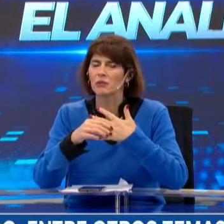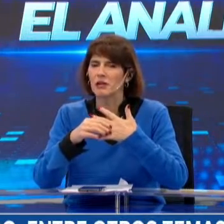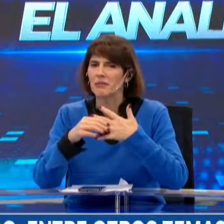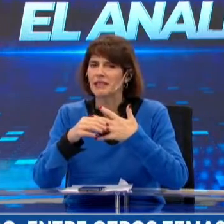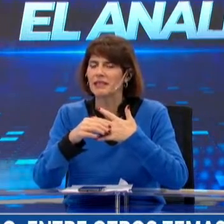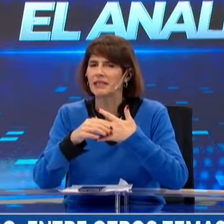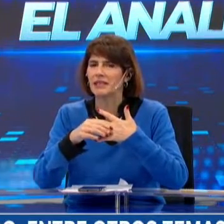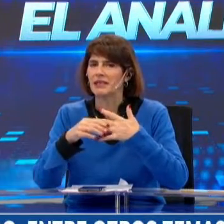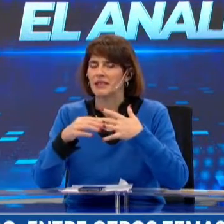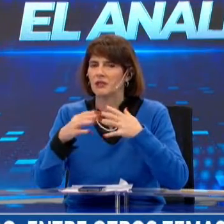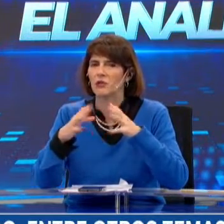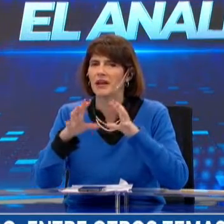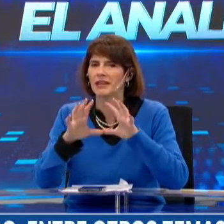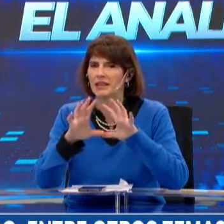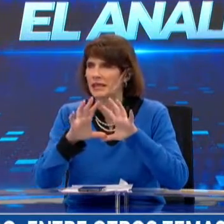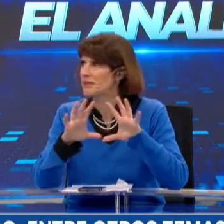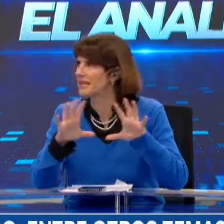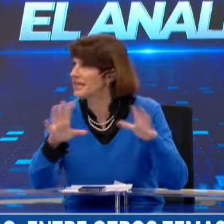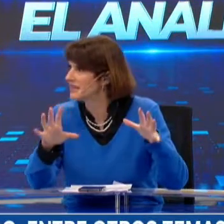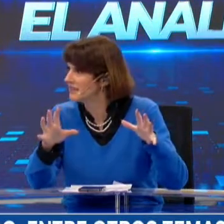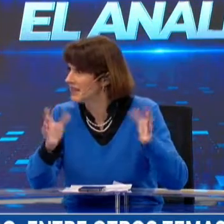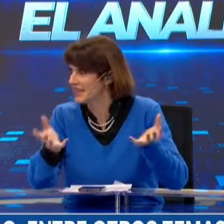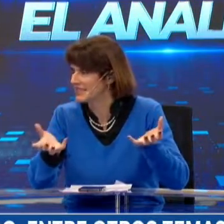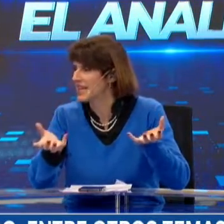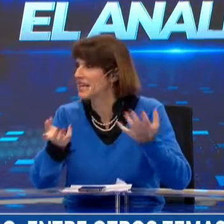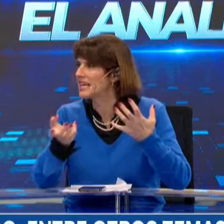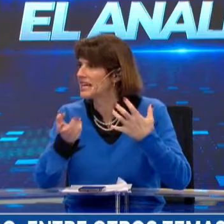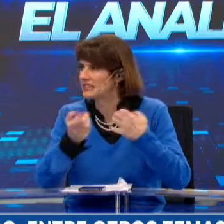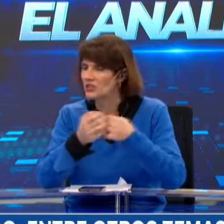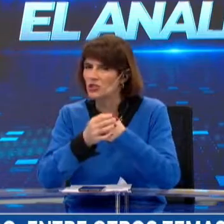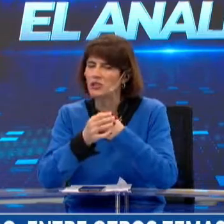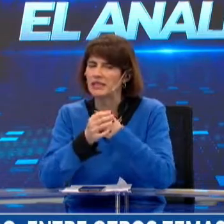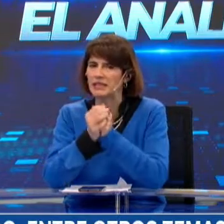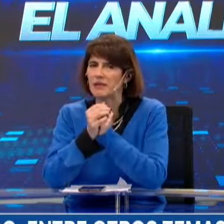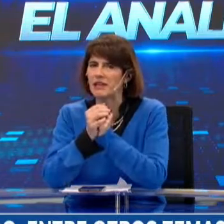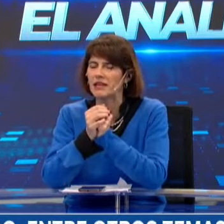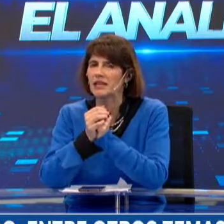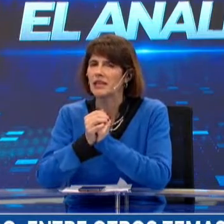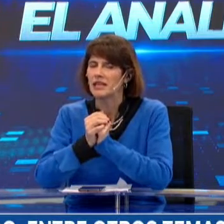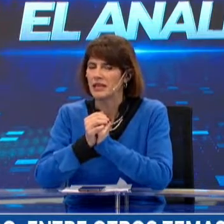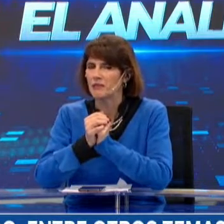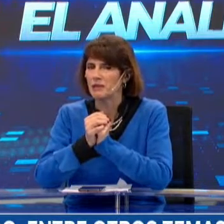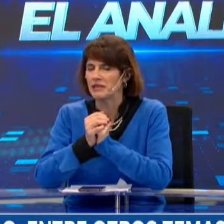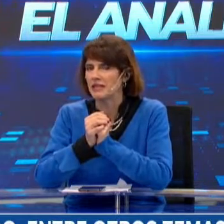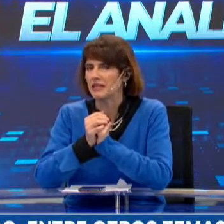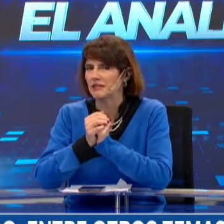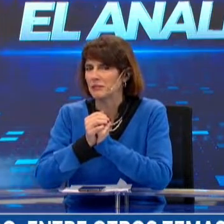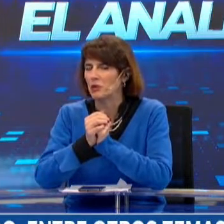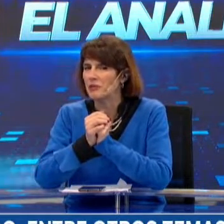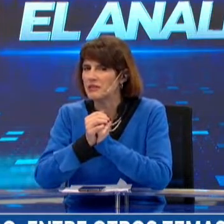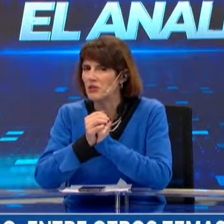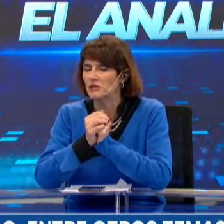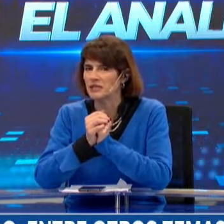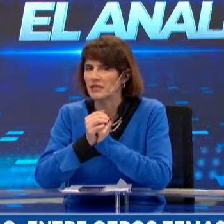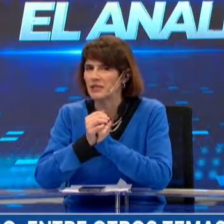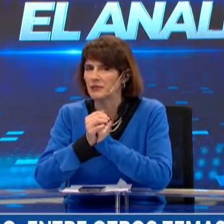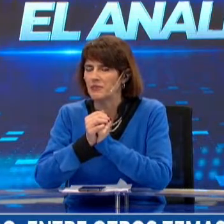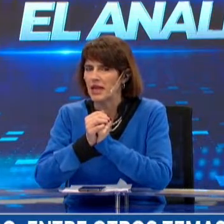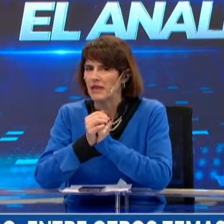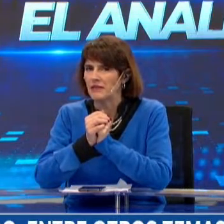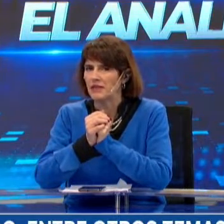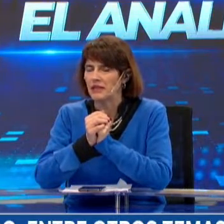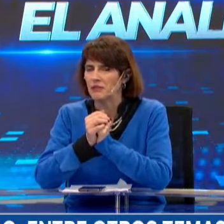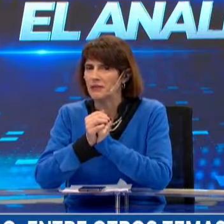que justamente en lugar de repeler, atraigan, Claro. ¿no? El tema de la prohibición